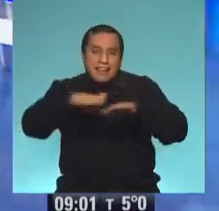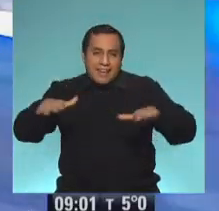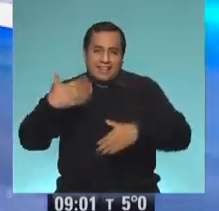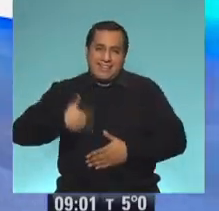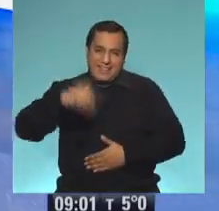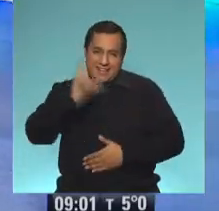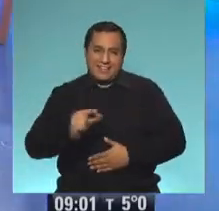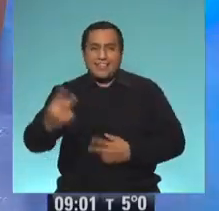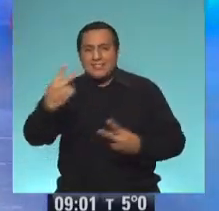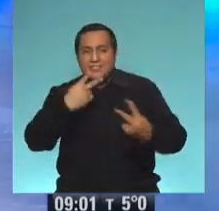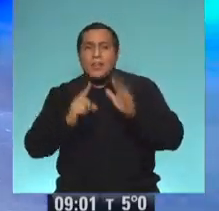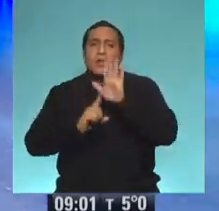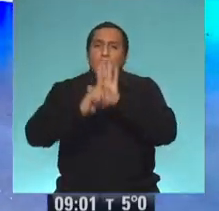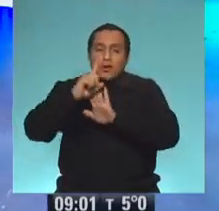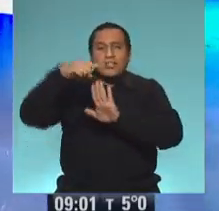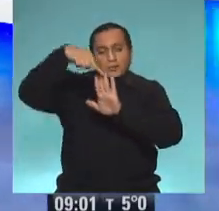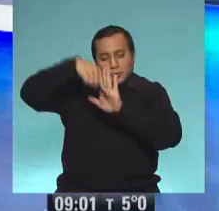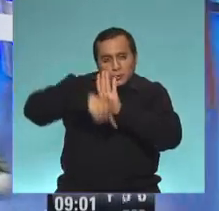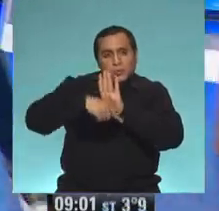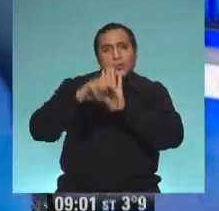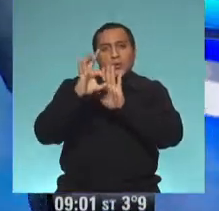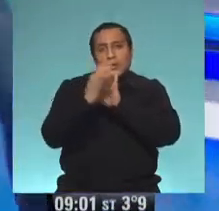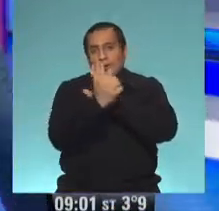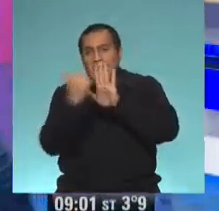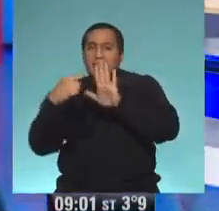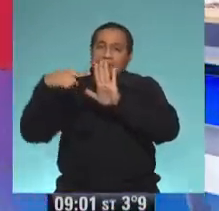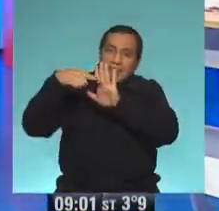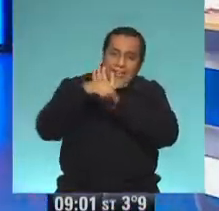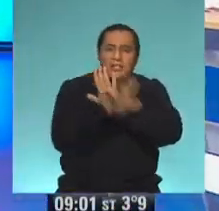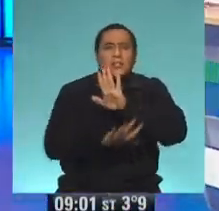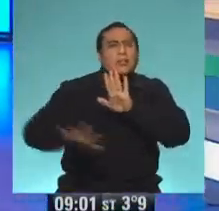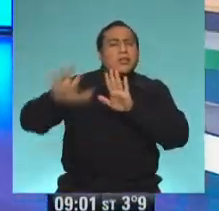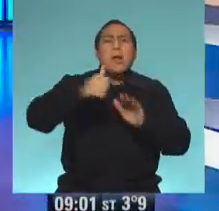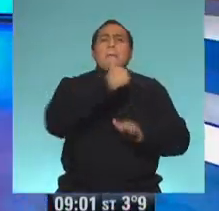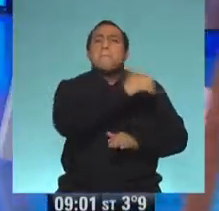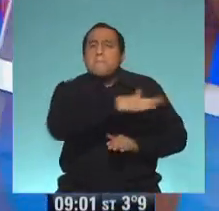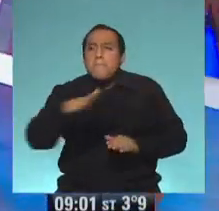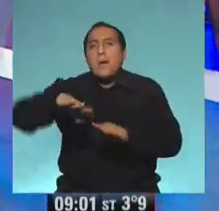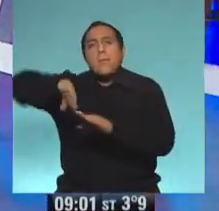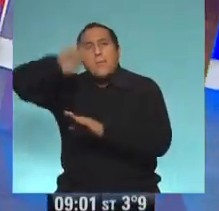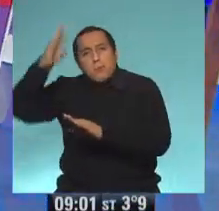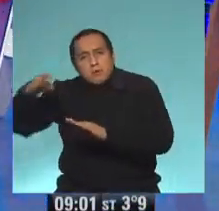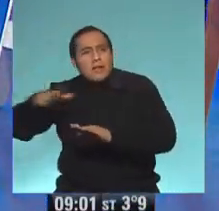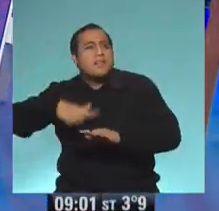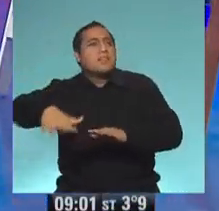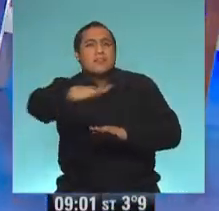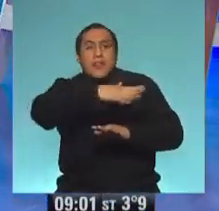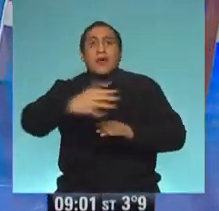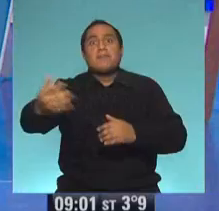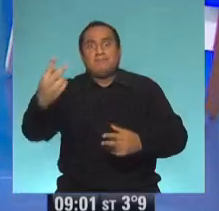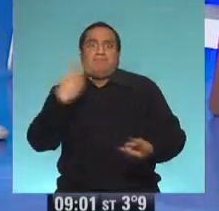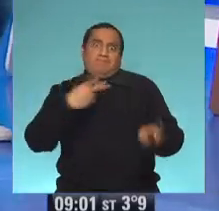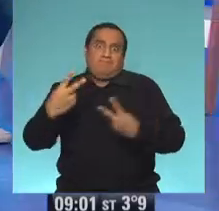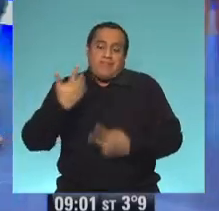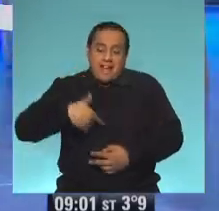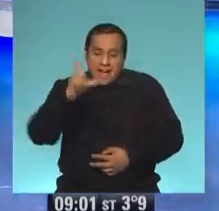están mirando desde el norte, desde el sur, desde el este, desde el oeste, desde las costas, desde los montes, desde las sierras, desde todo ese hermoso país que nosotros tenemos, Ernesto? De